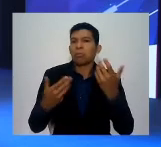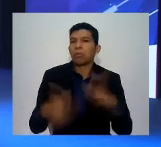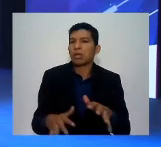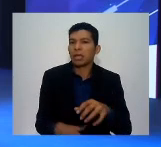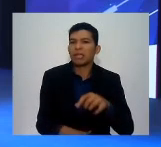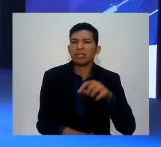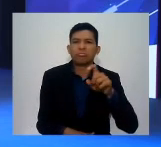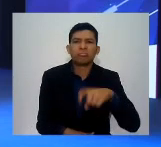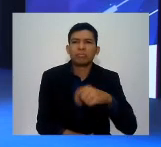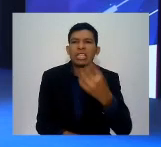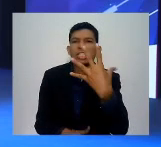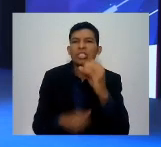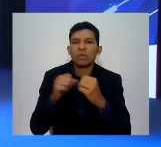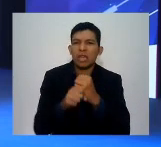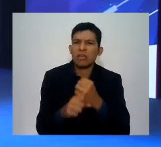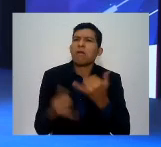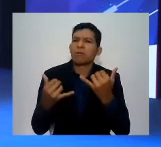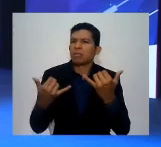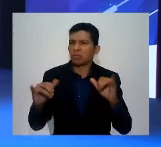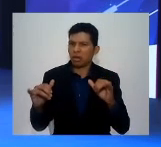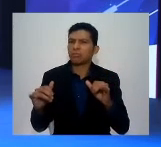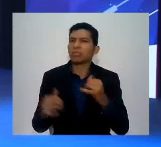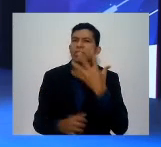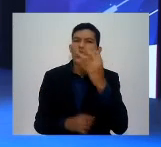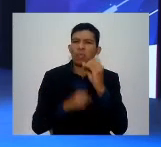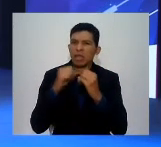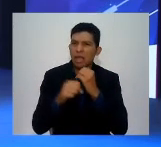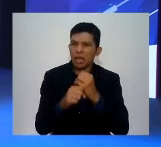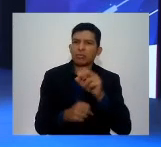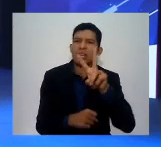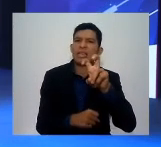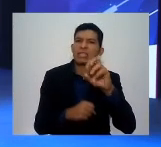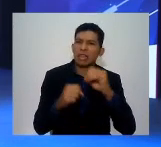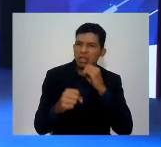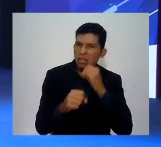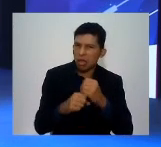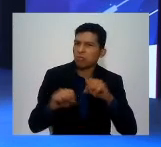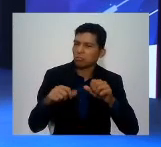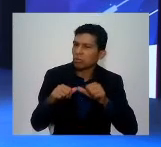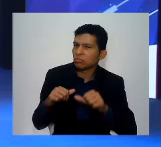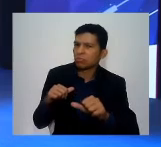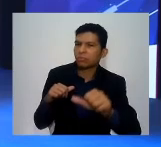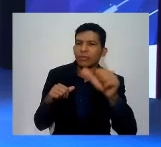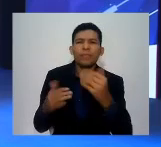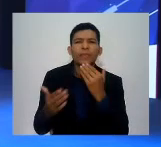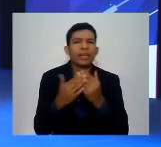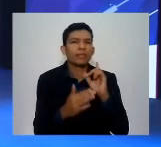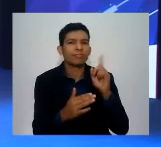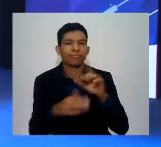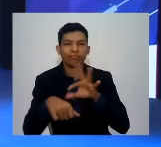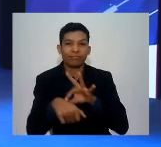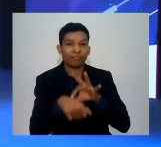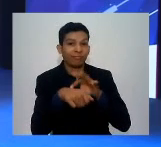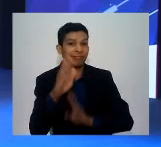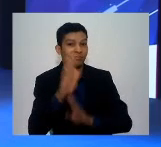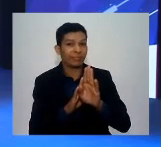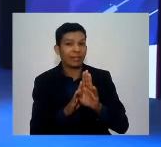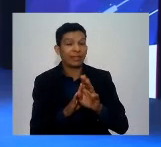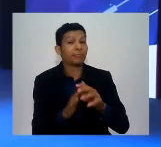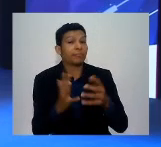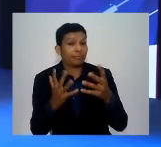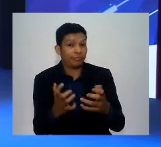pues son entretenidos. Entonces, aparte de esos aparatos, vamos a conocer otros que están